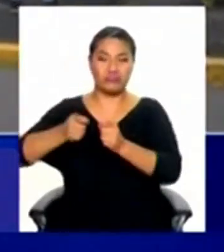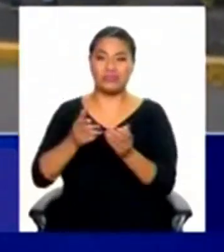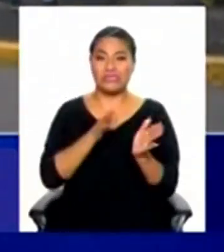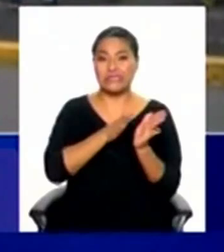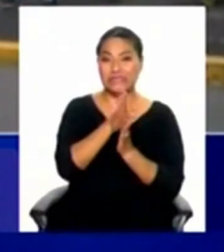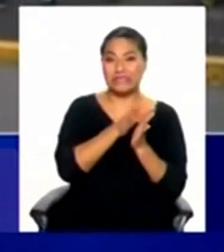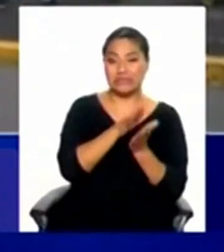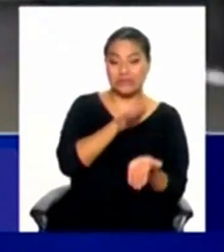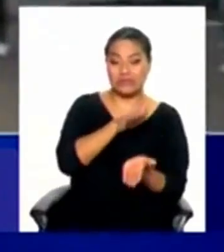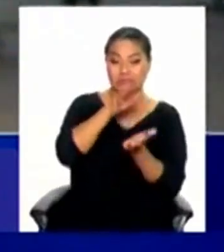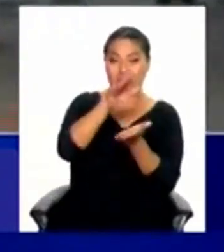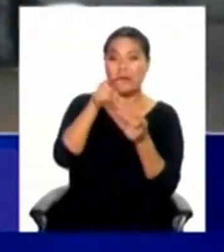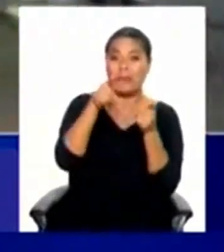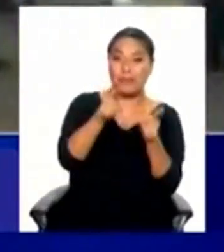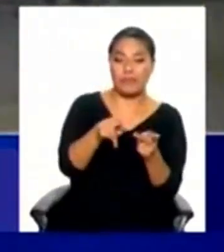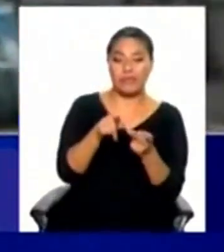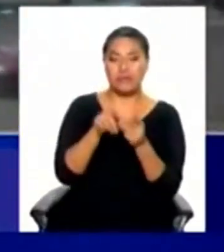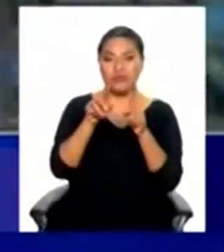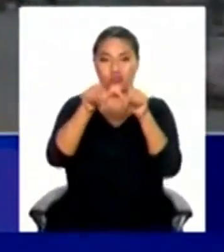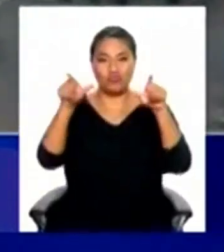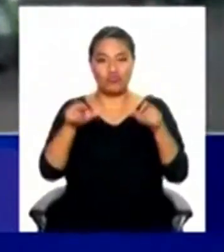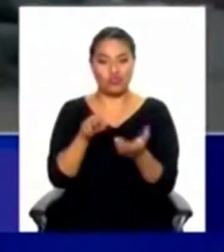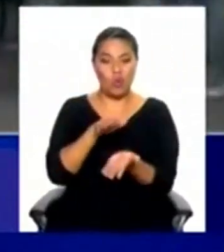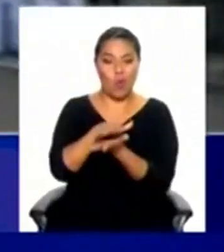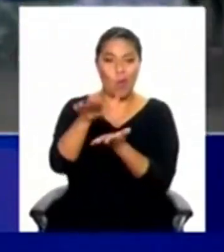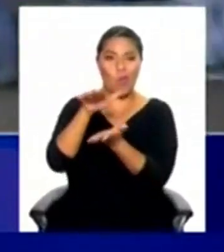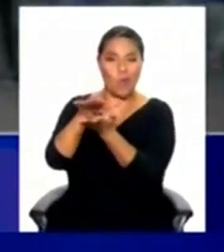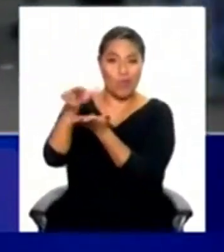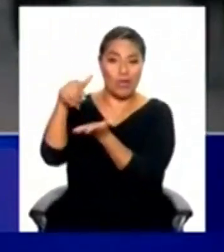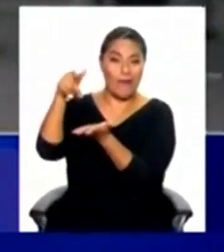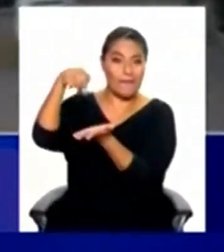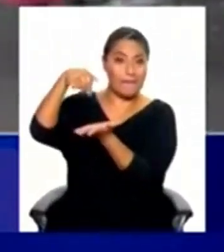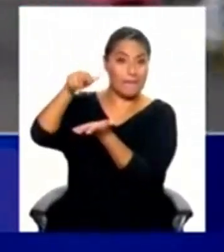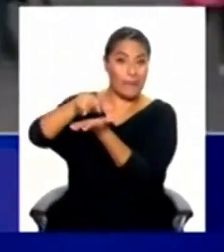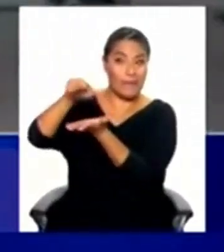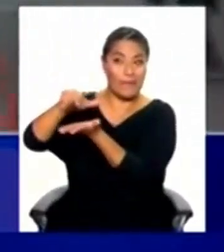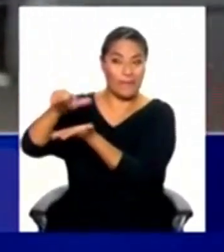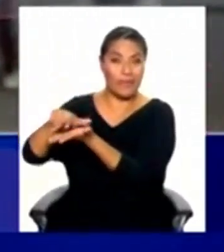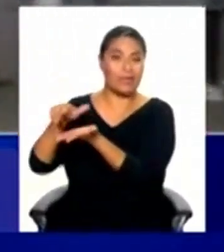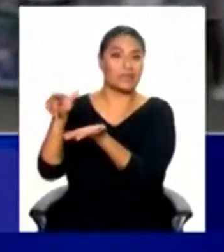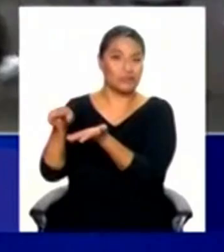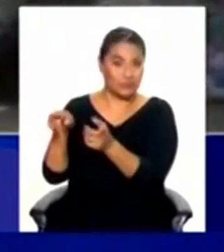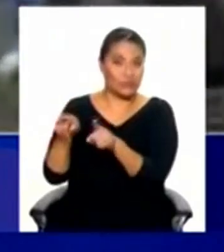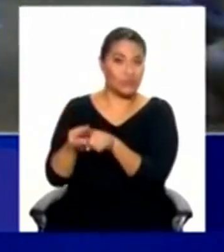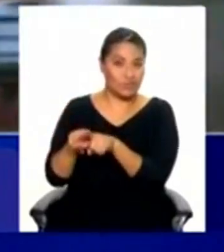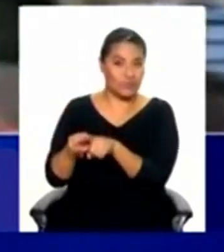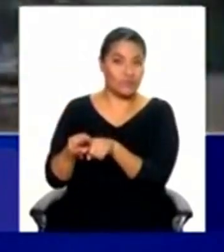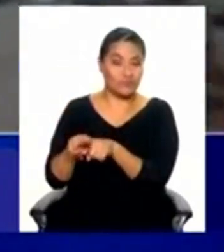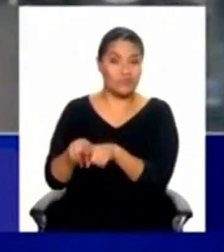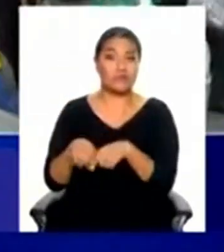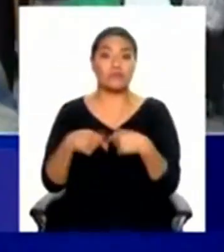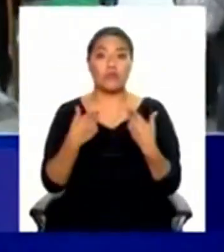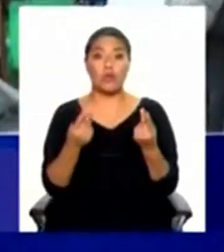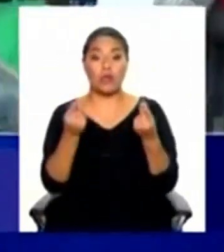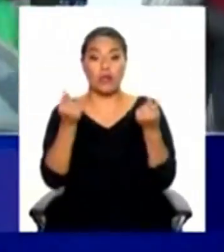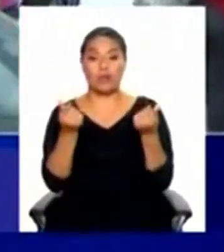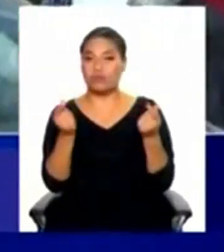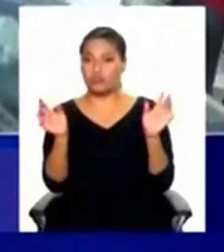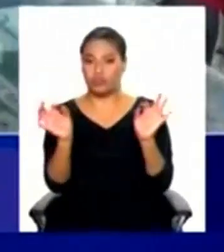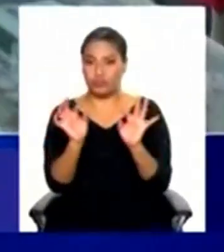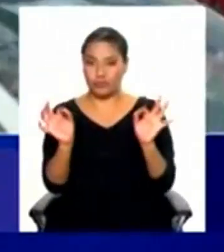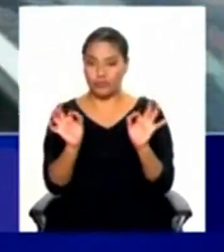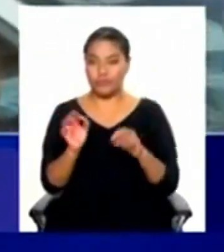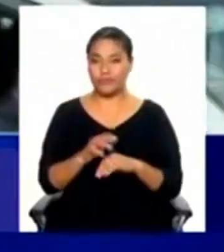corresponde a los permisos a las licencias el ministro Contreras hablado de que esto se va de alguna manera flexibilizar pero tampoco es tan rápido